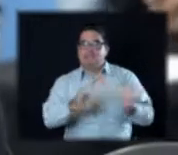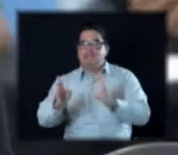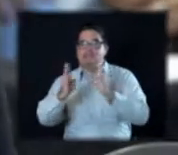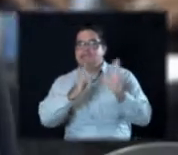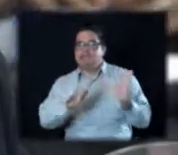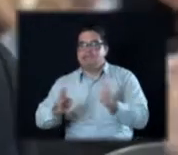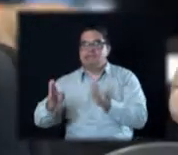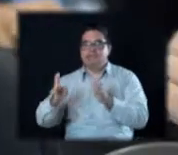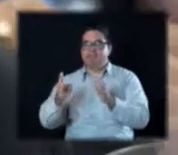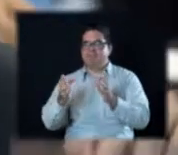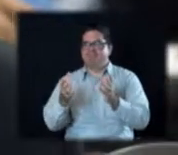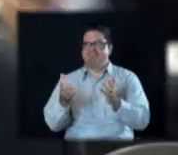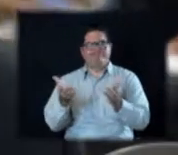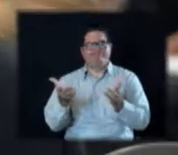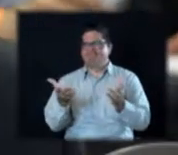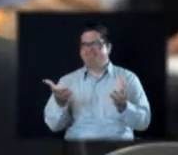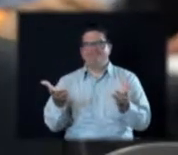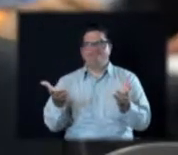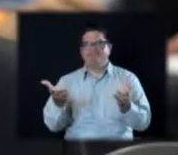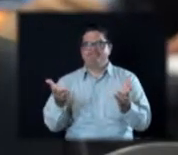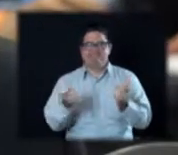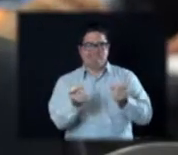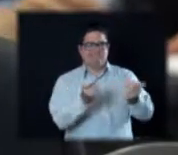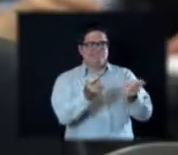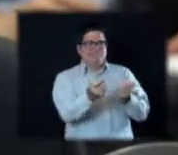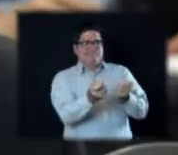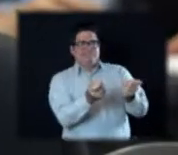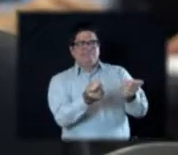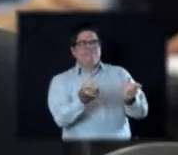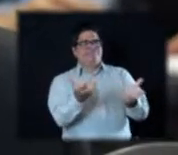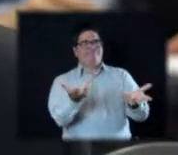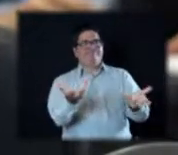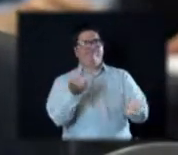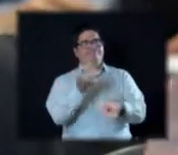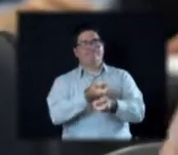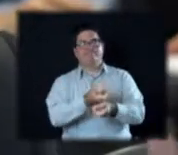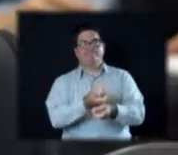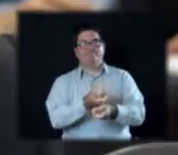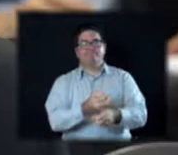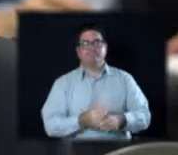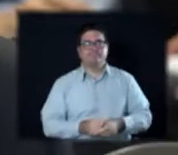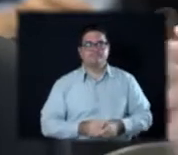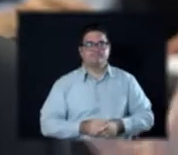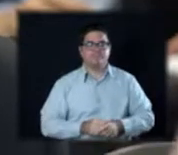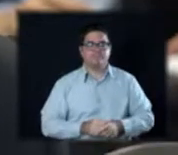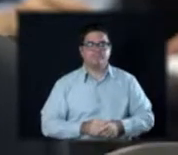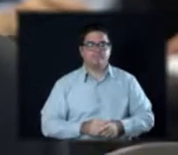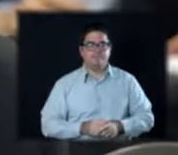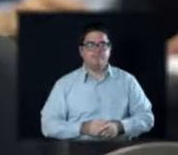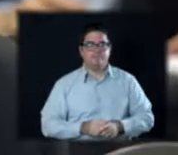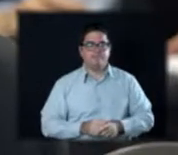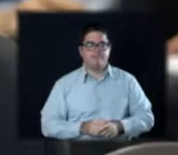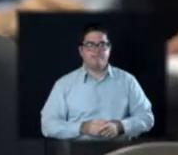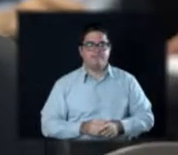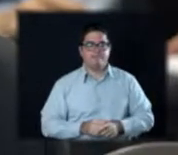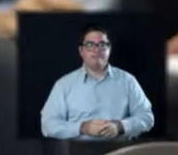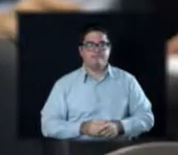Y como dije anteriormente, no hay ninguna organización que pueda sobrevivir esto. Del lado de presupuesto,